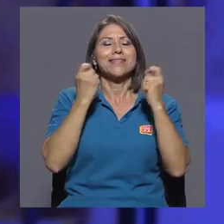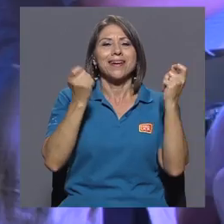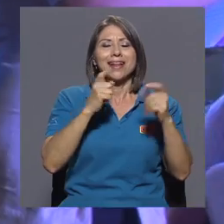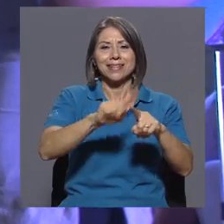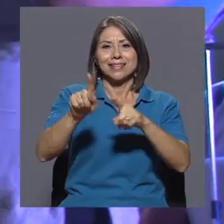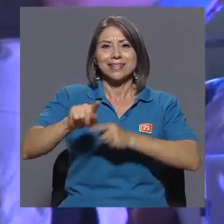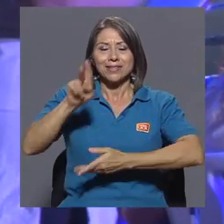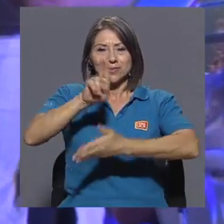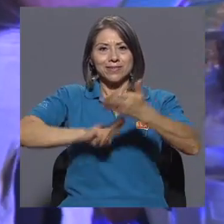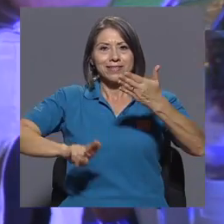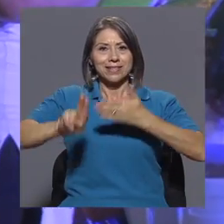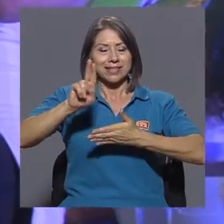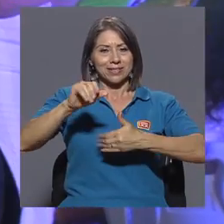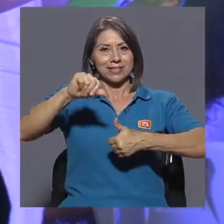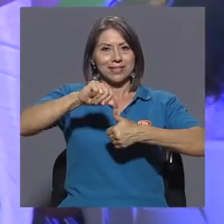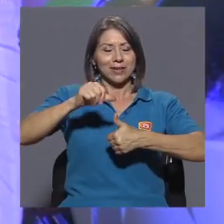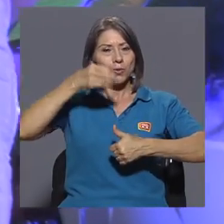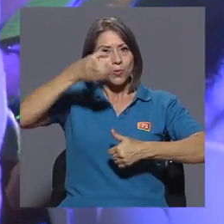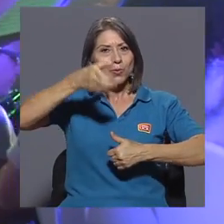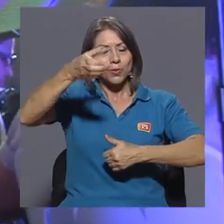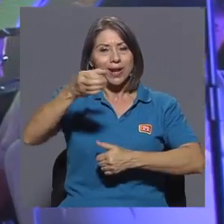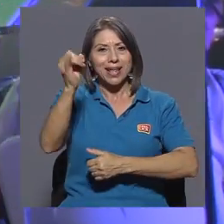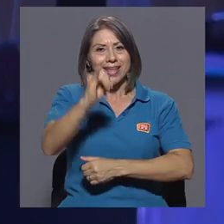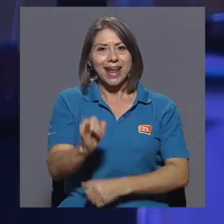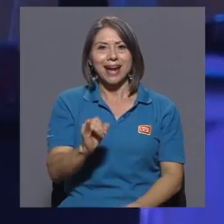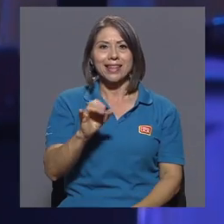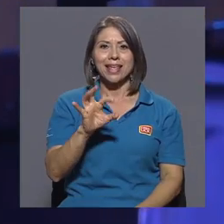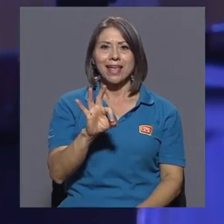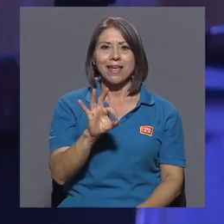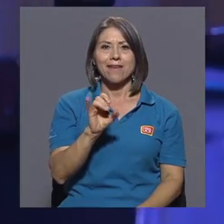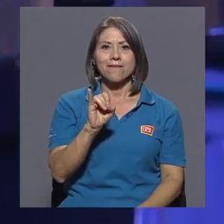Centroamericano de la Cultura y el Arte, FICUA 2019.